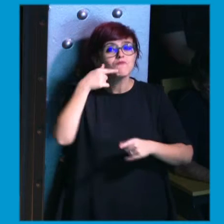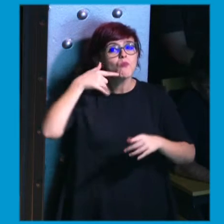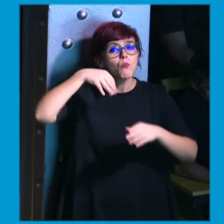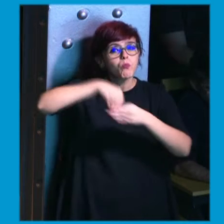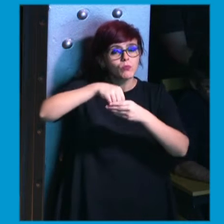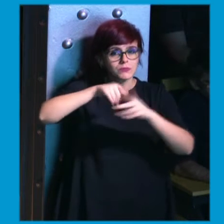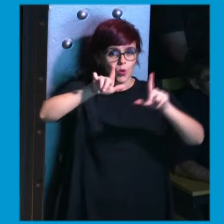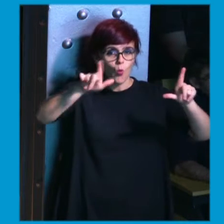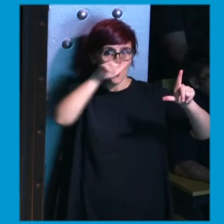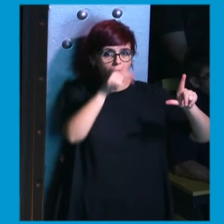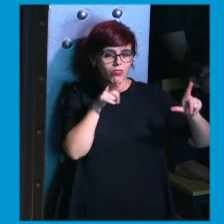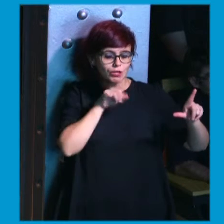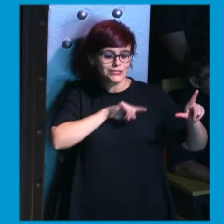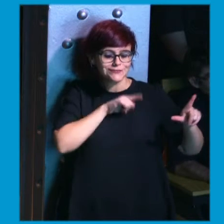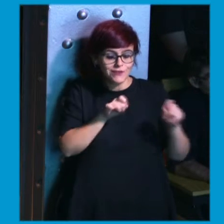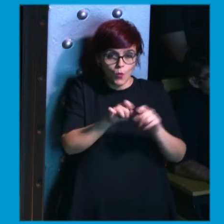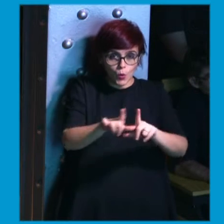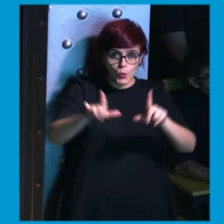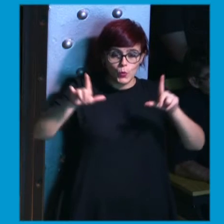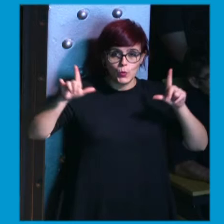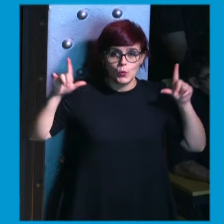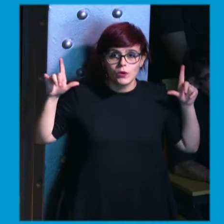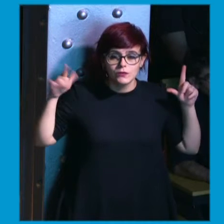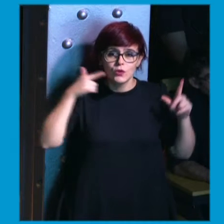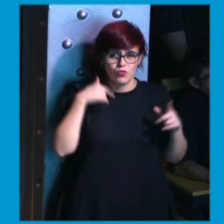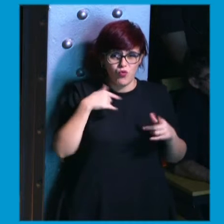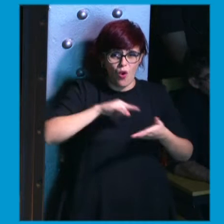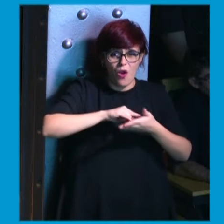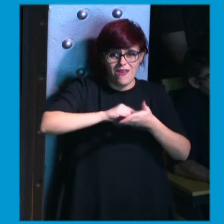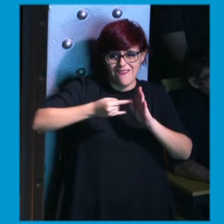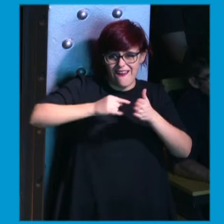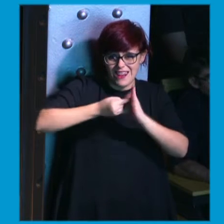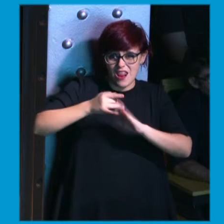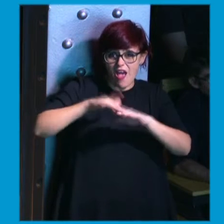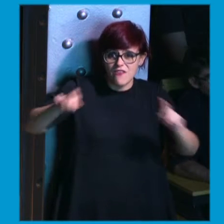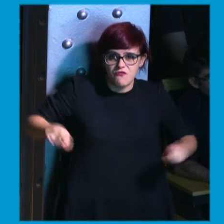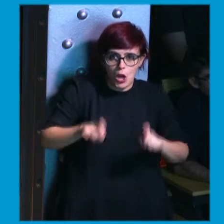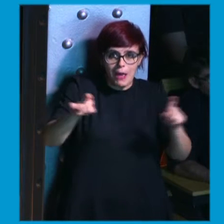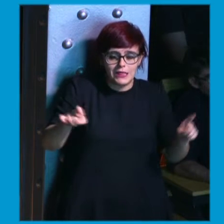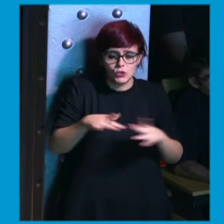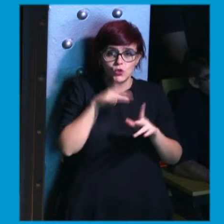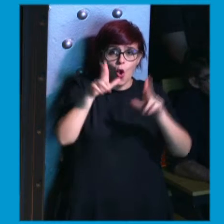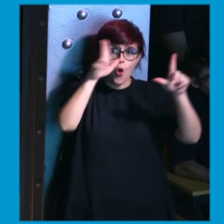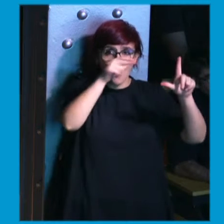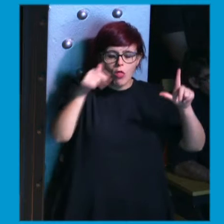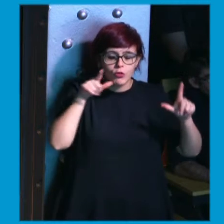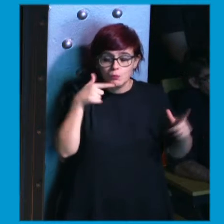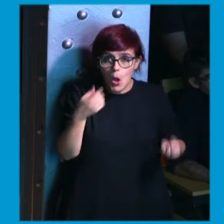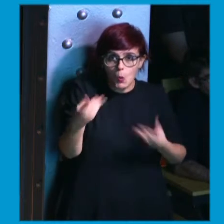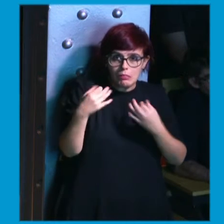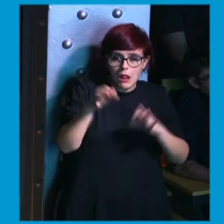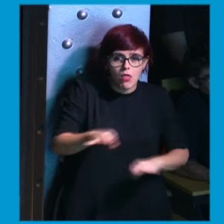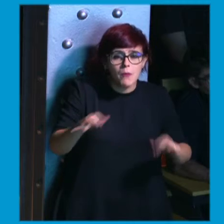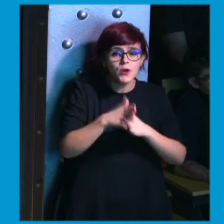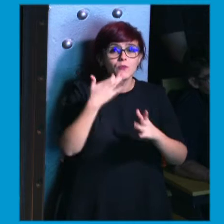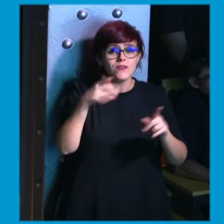que tenemos y yo misma, que yo soy ingeniera informática, que de cuadros no me habléis, tengo ahora mismo en mi posesión detalles del